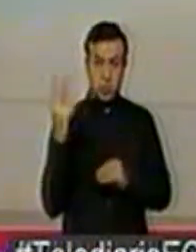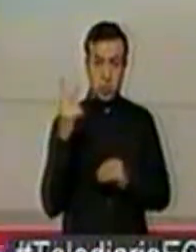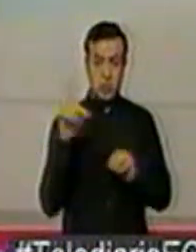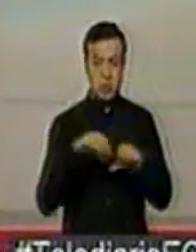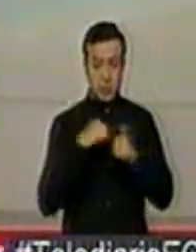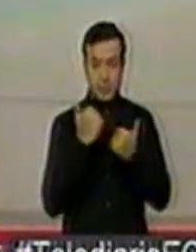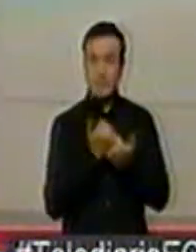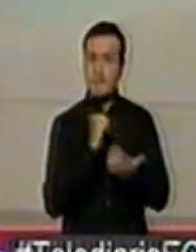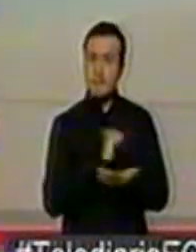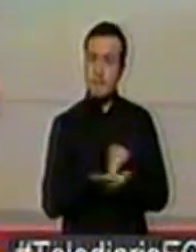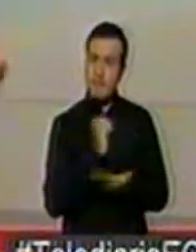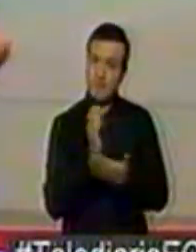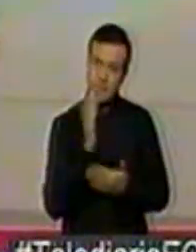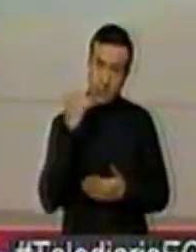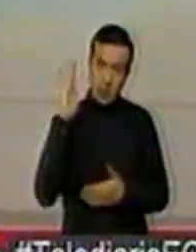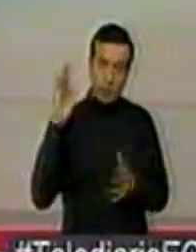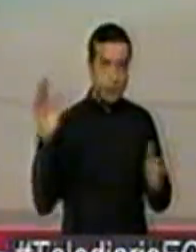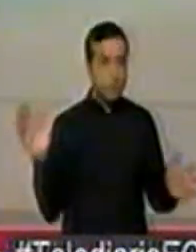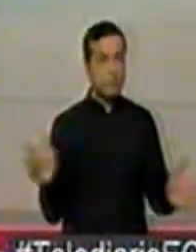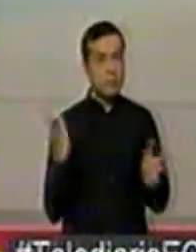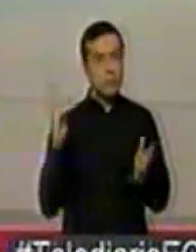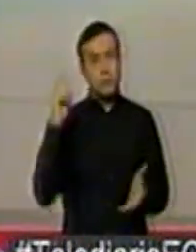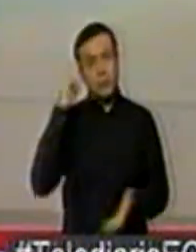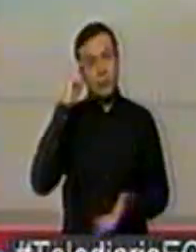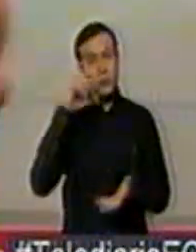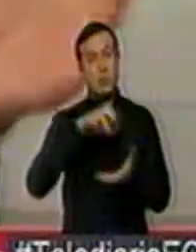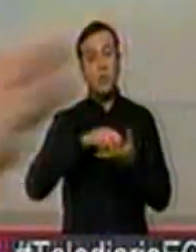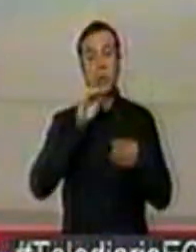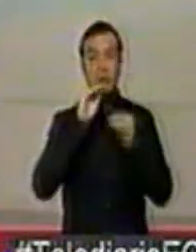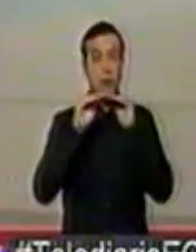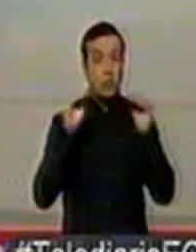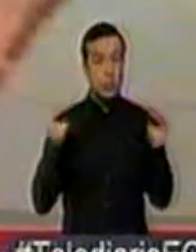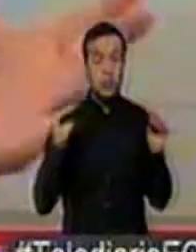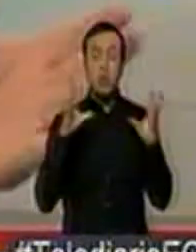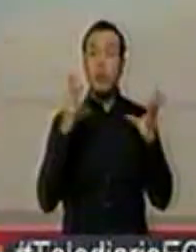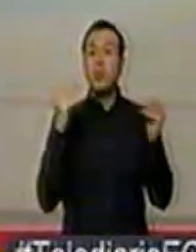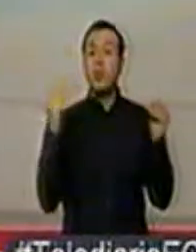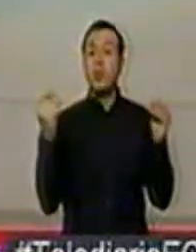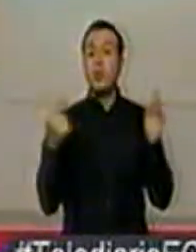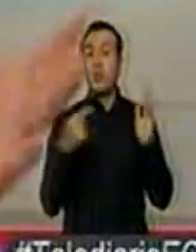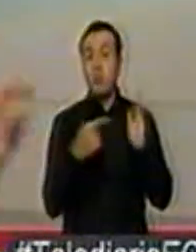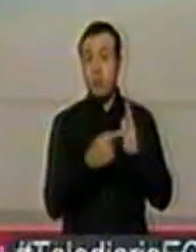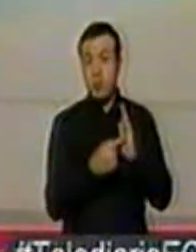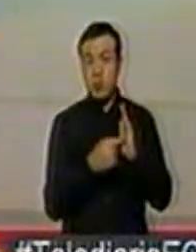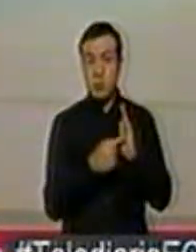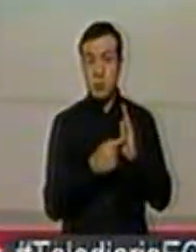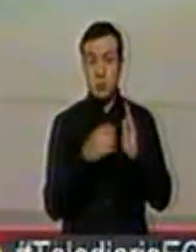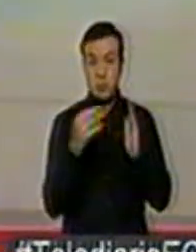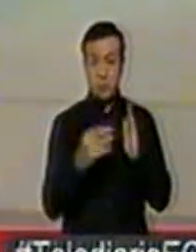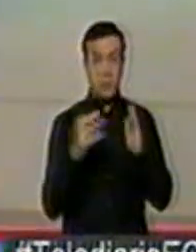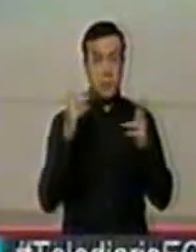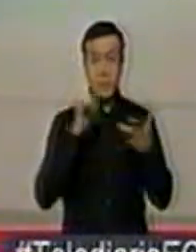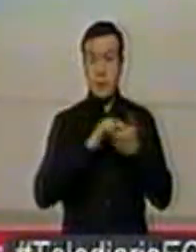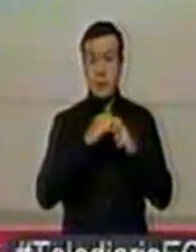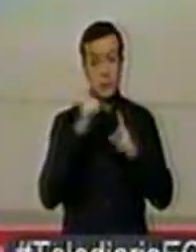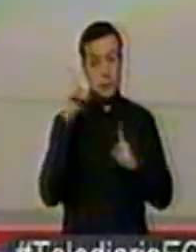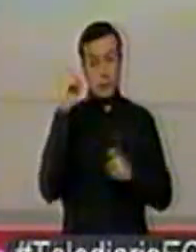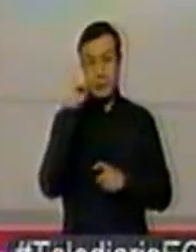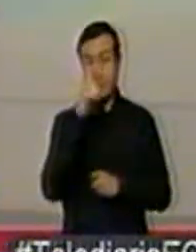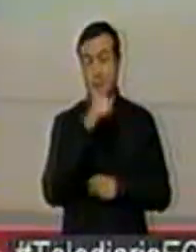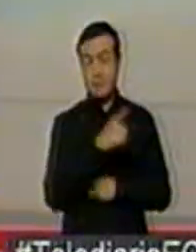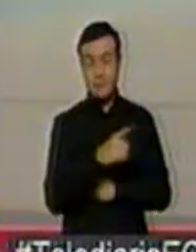para generar incentivos el gobierno ha anunciado que va a quitar muchos impuestos que no eran nada de que son problemas y que son cargas